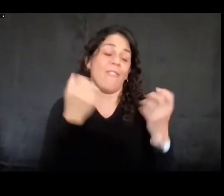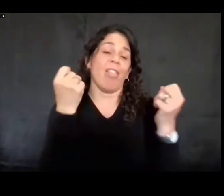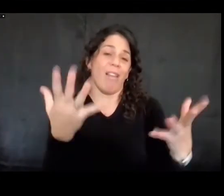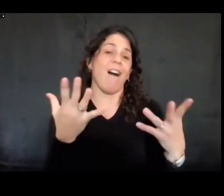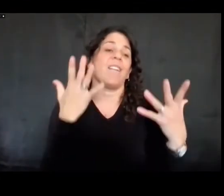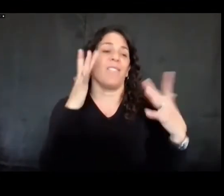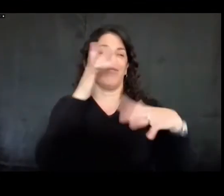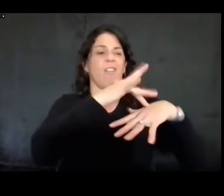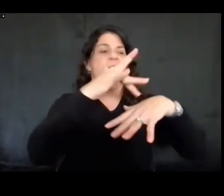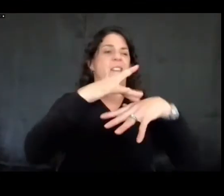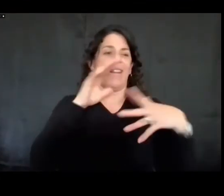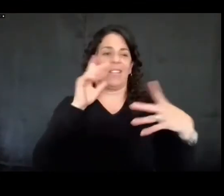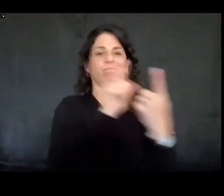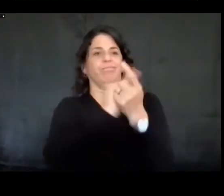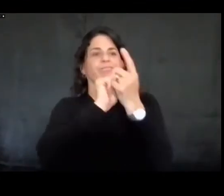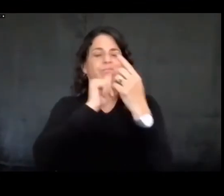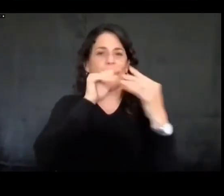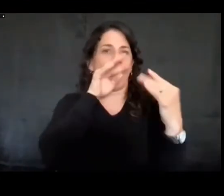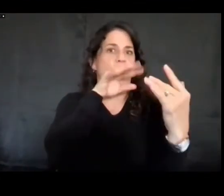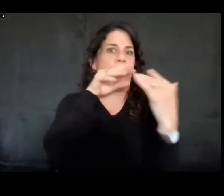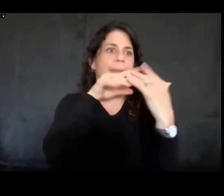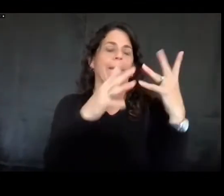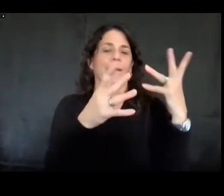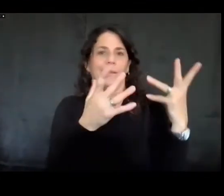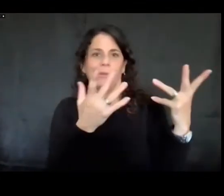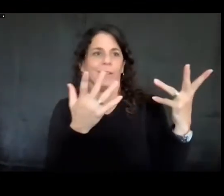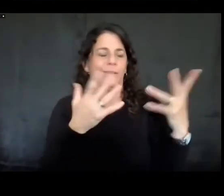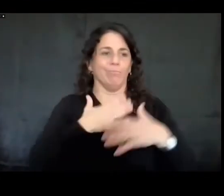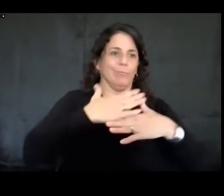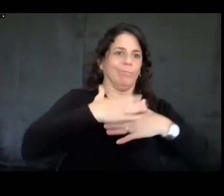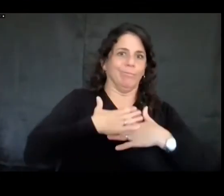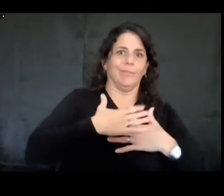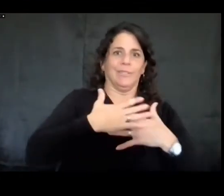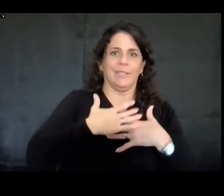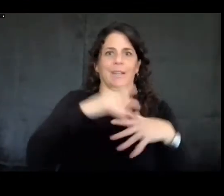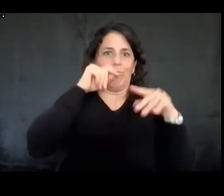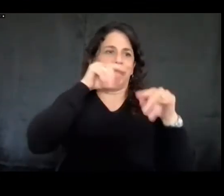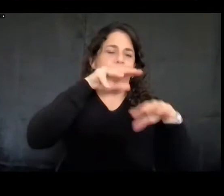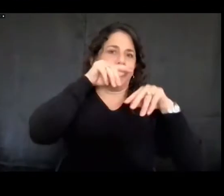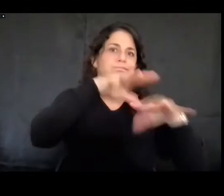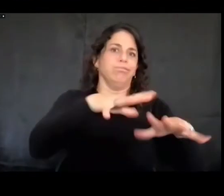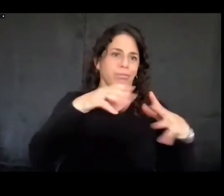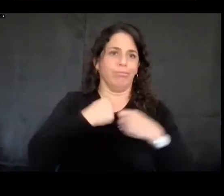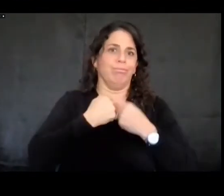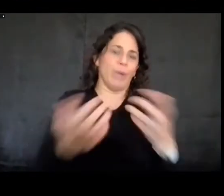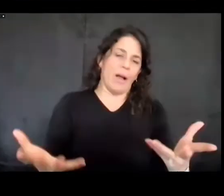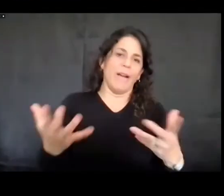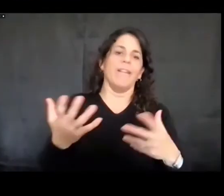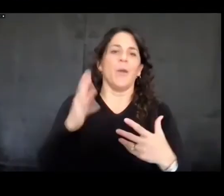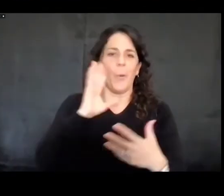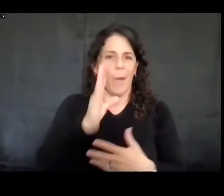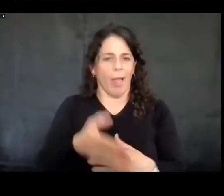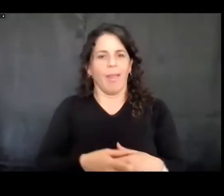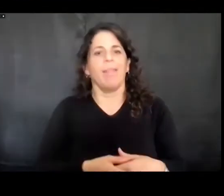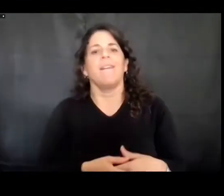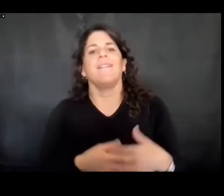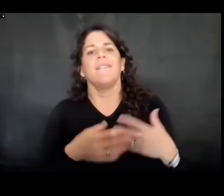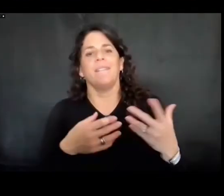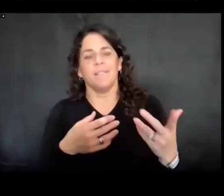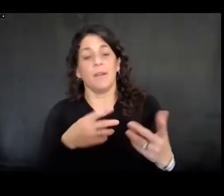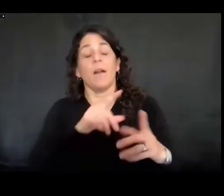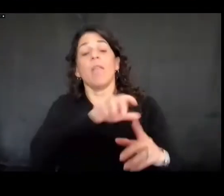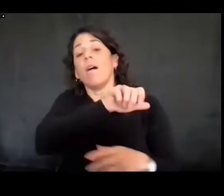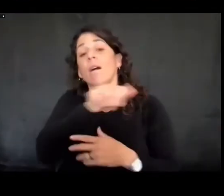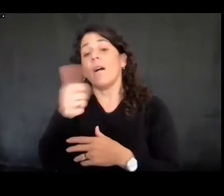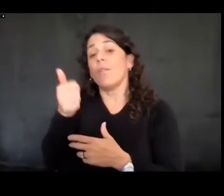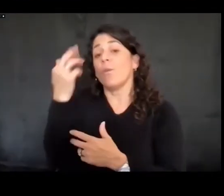mucho contacto cercano y y está también respirando fuerte y esa es la